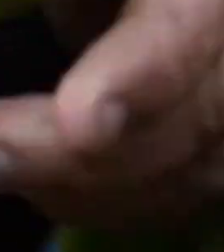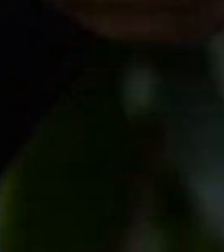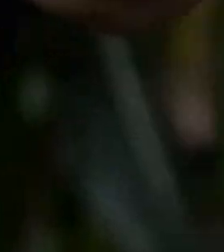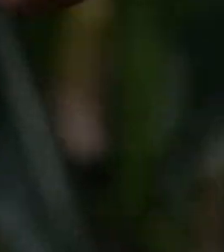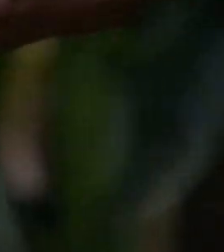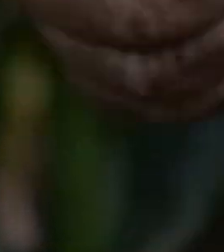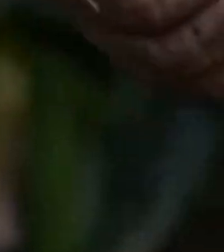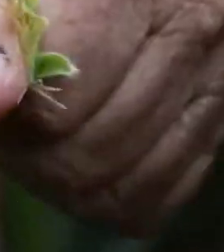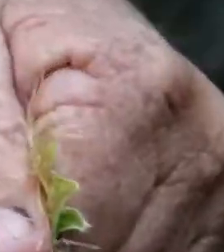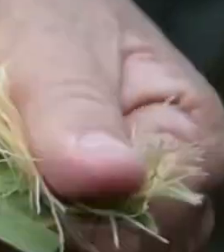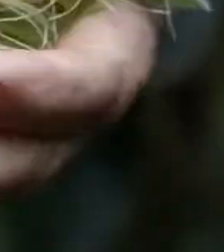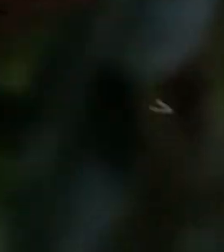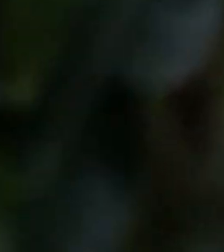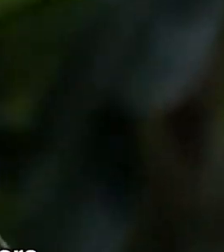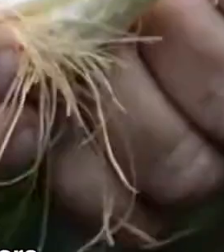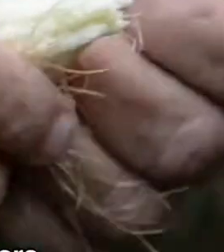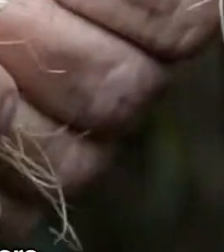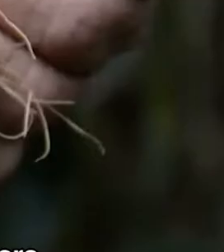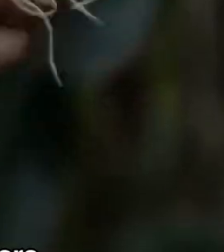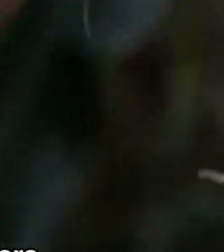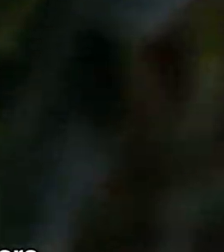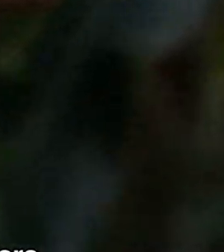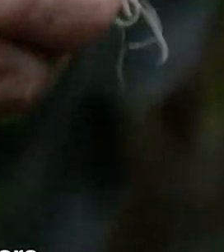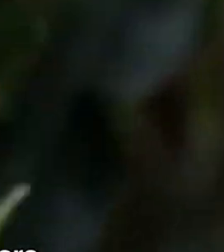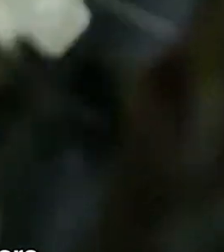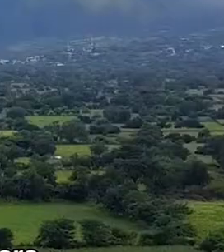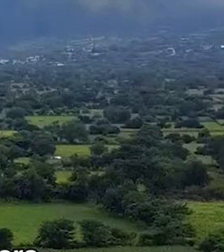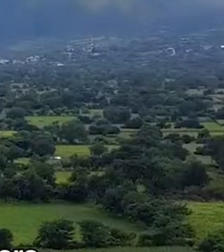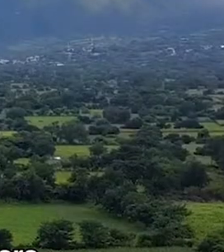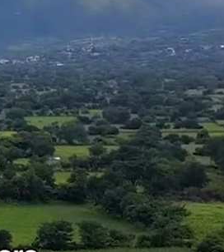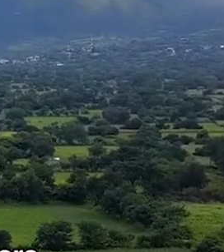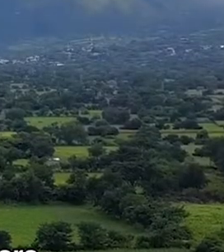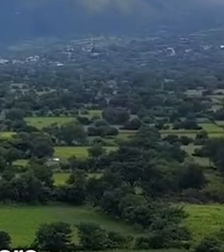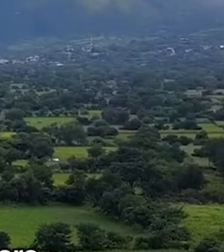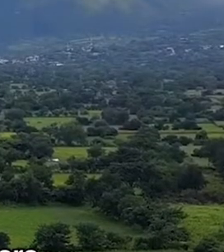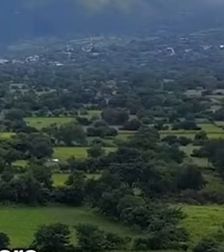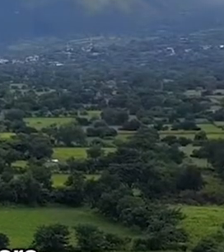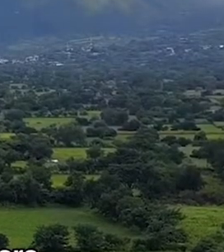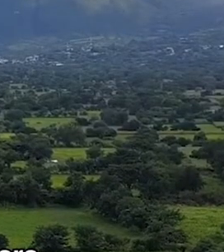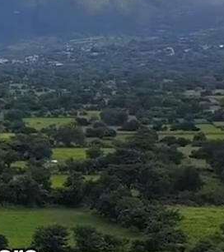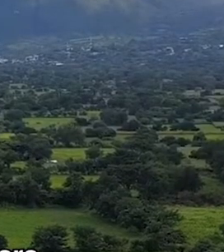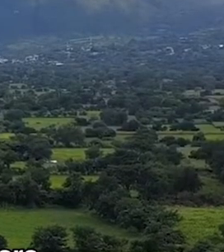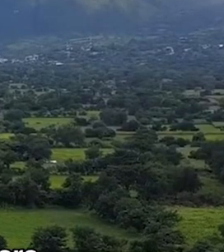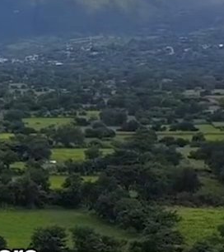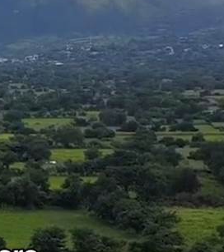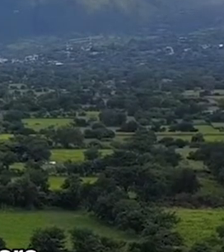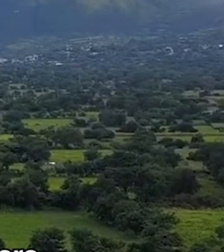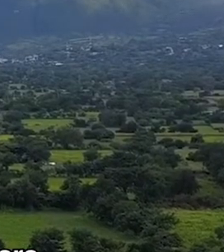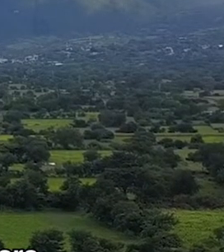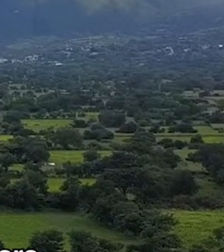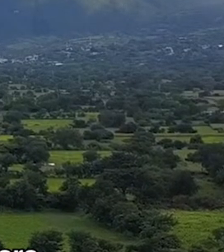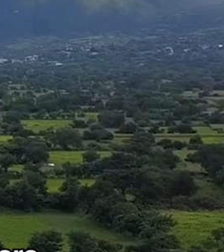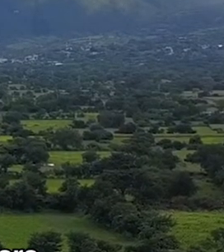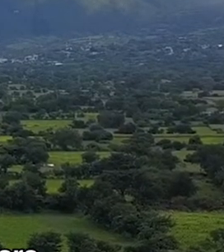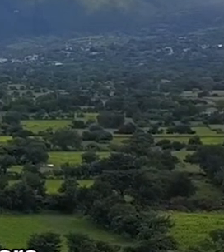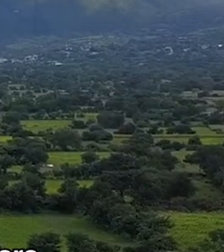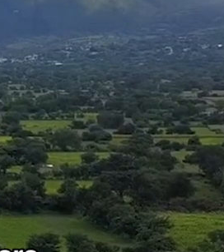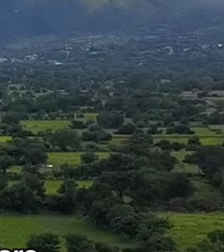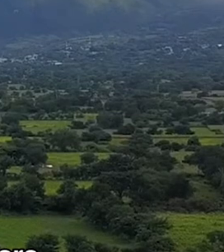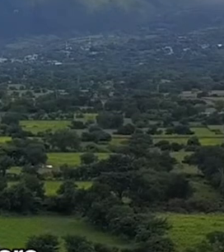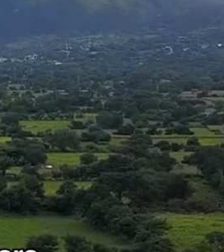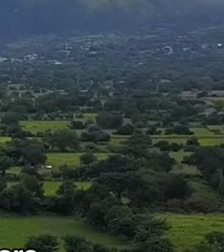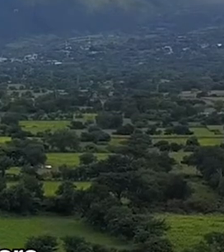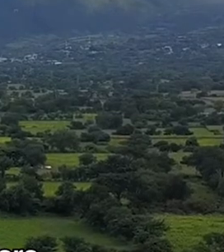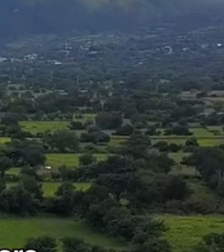mucho. Y en las orillas y todos los espacios, sembrar